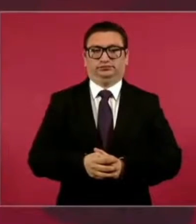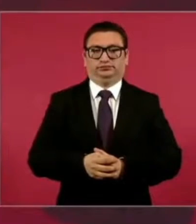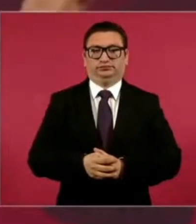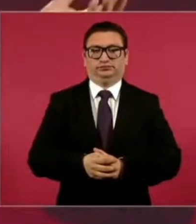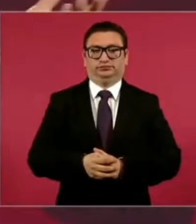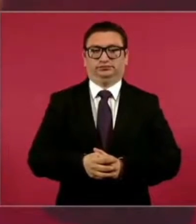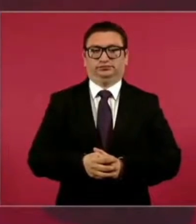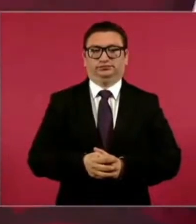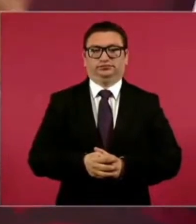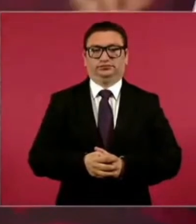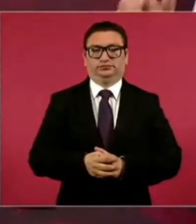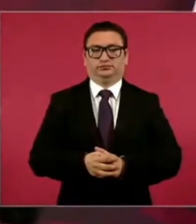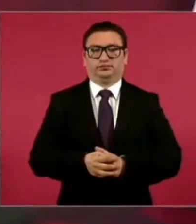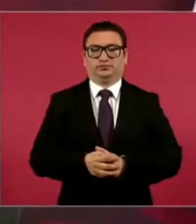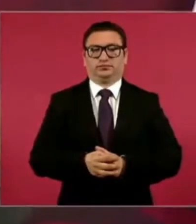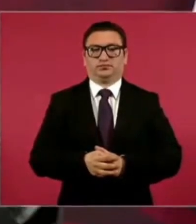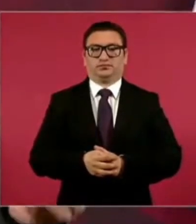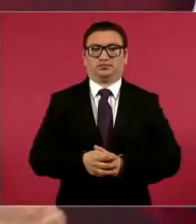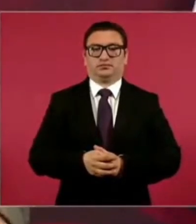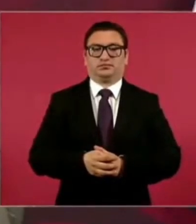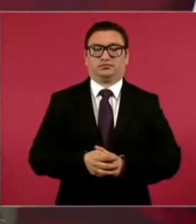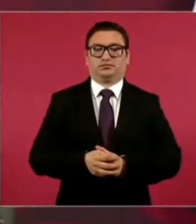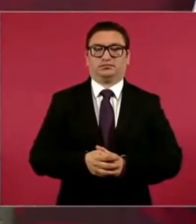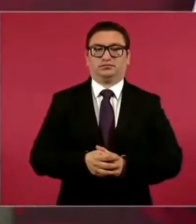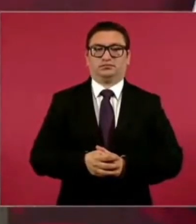Ya terminamos